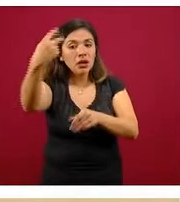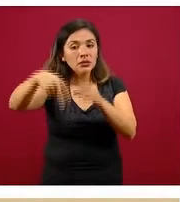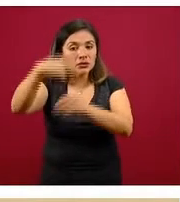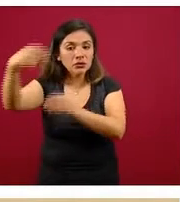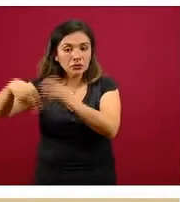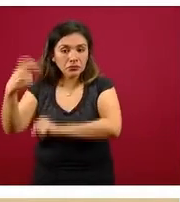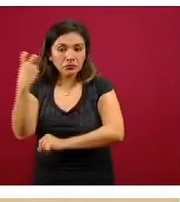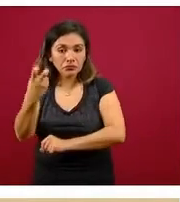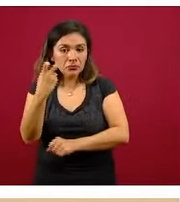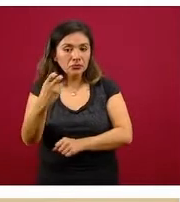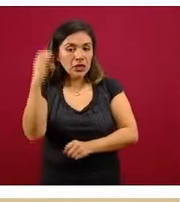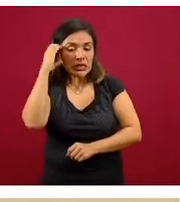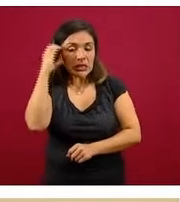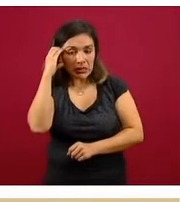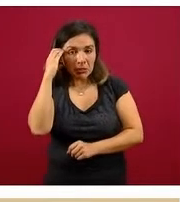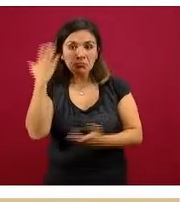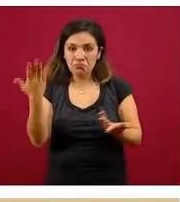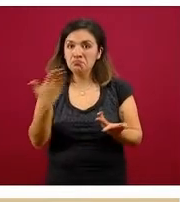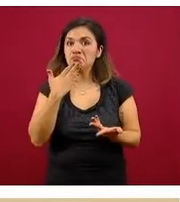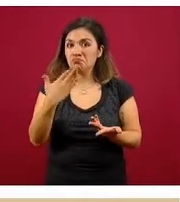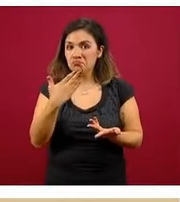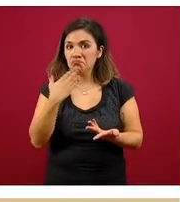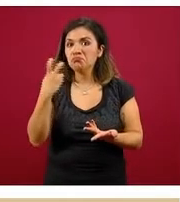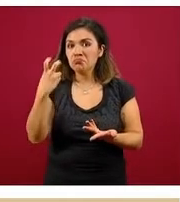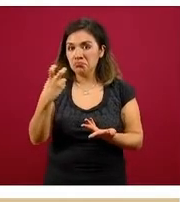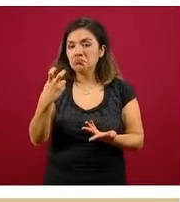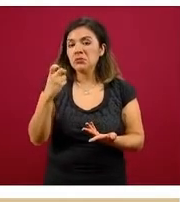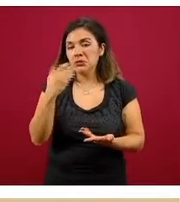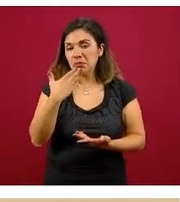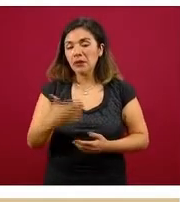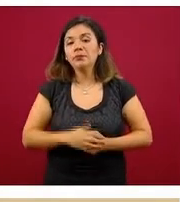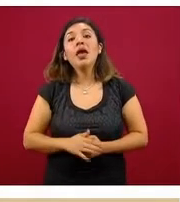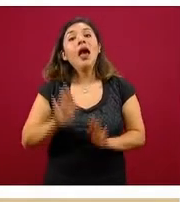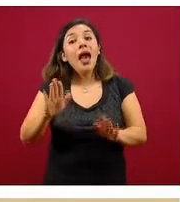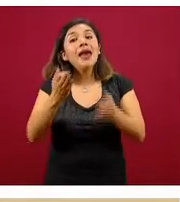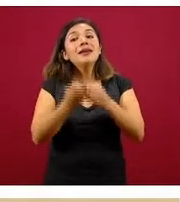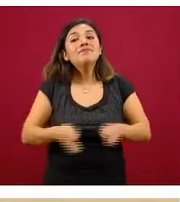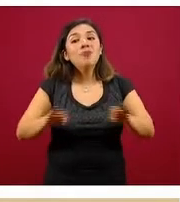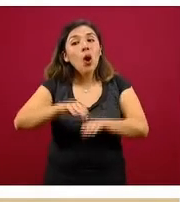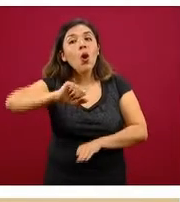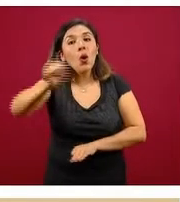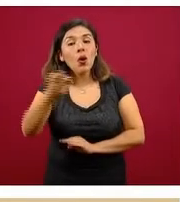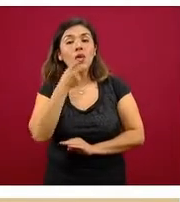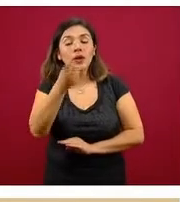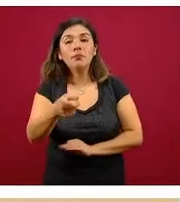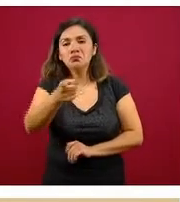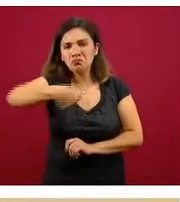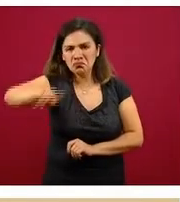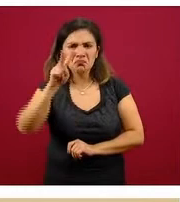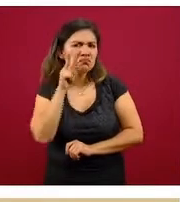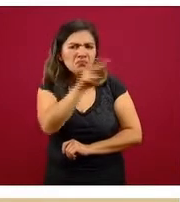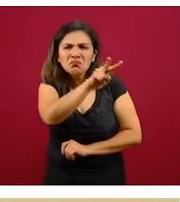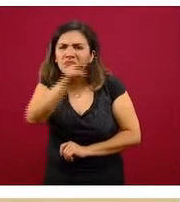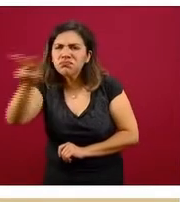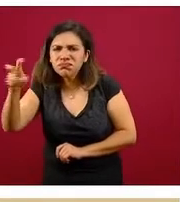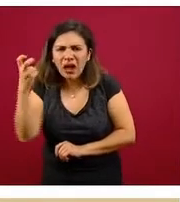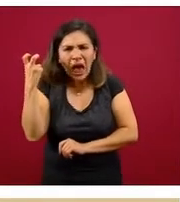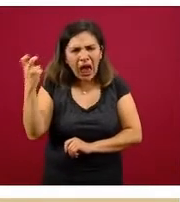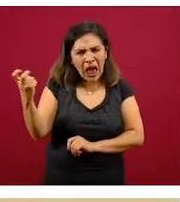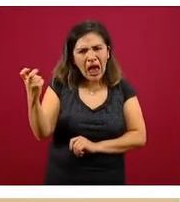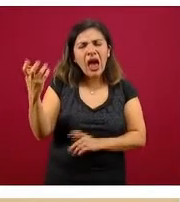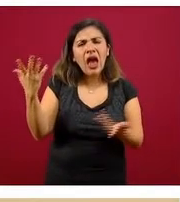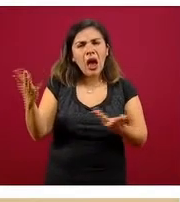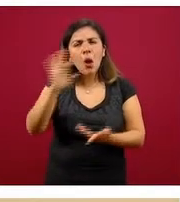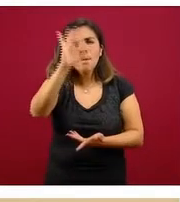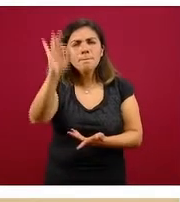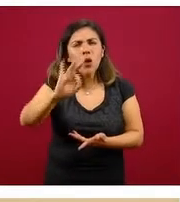disponibilidad de este tipo de camas, lo cual es bueno. Ahora es importante señalar algo. Ustedes pueden ver que